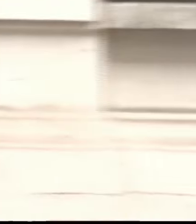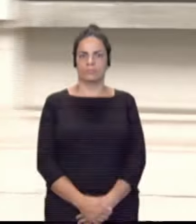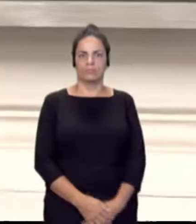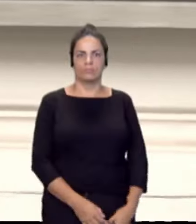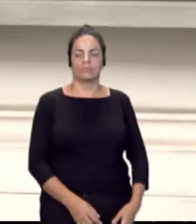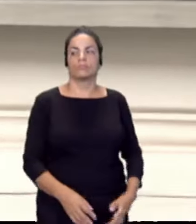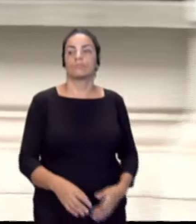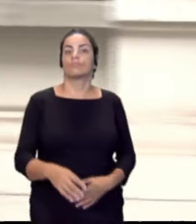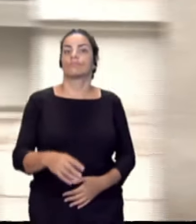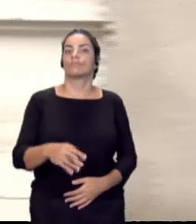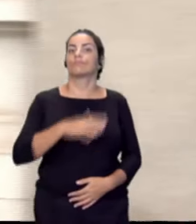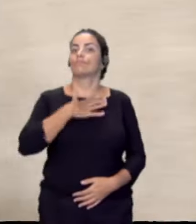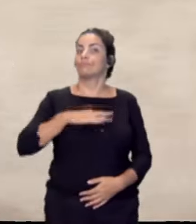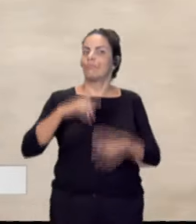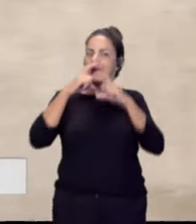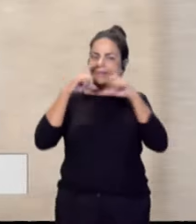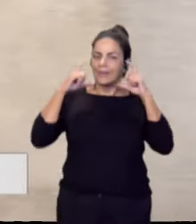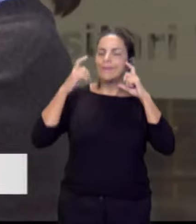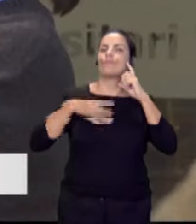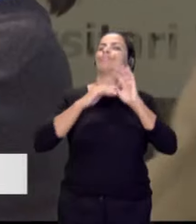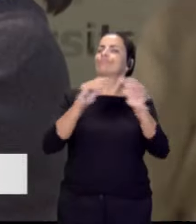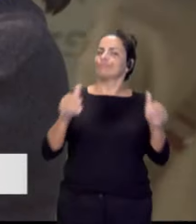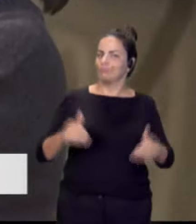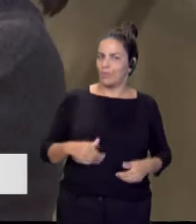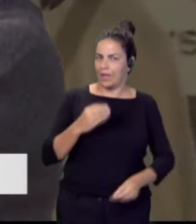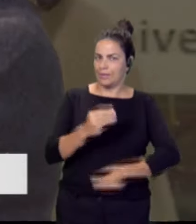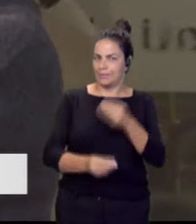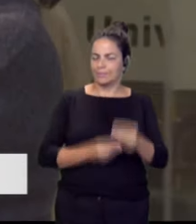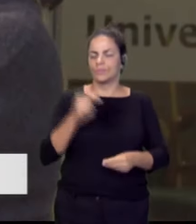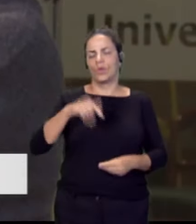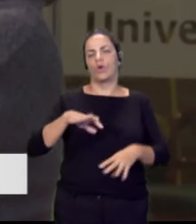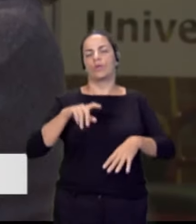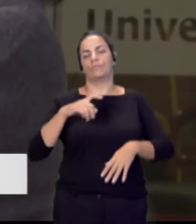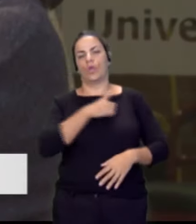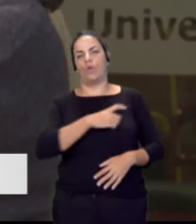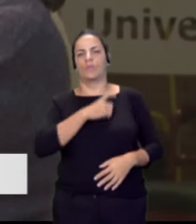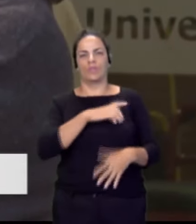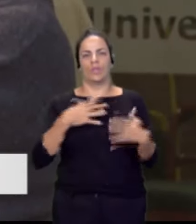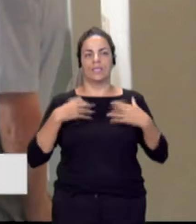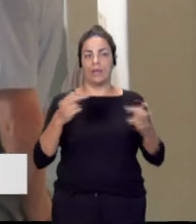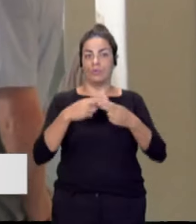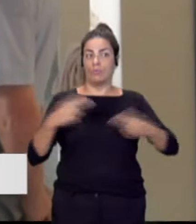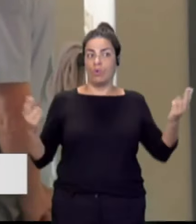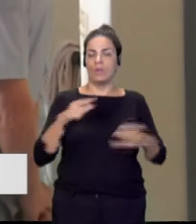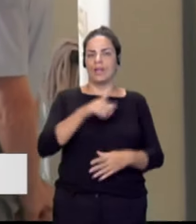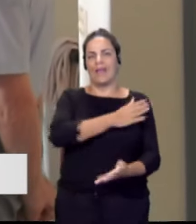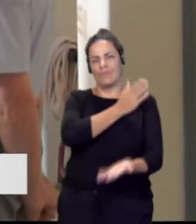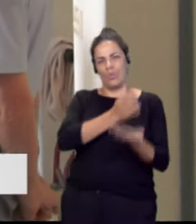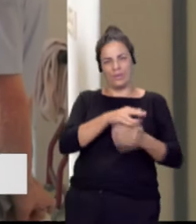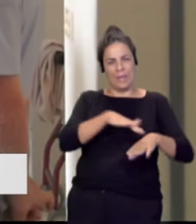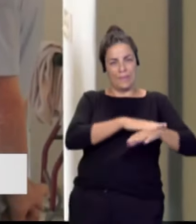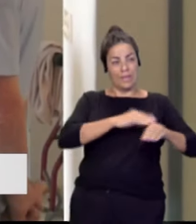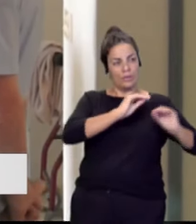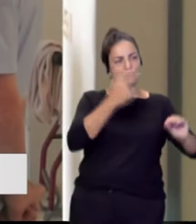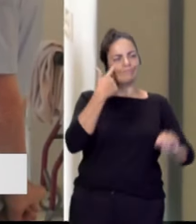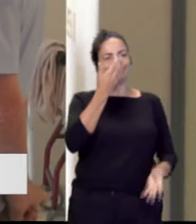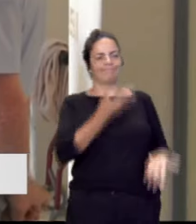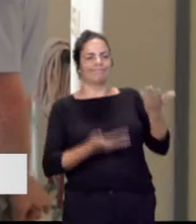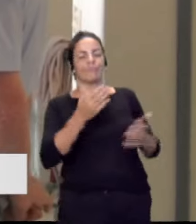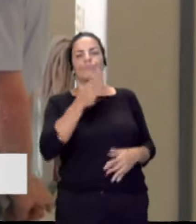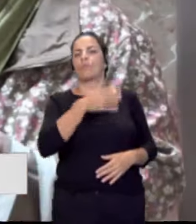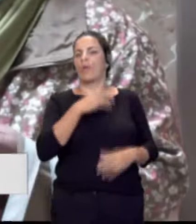¿Podrían volver las mascarillas? Hoy la Comisión de Salud Pública evaluará la propuesta del Ministerio de recuperar el uso de las mascarillas,